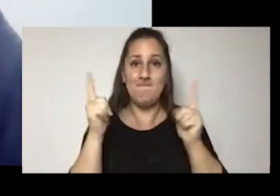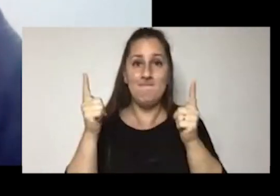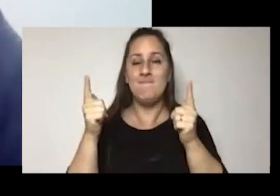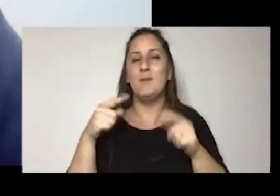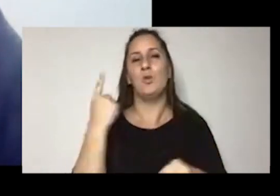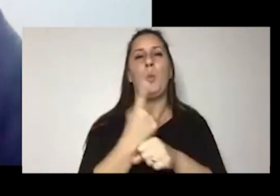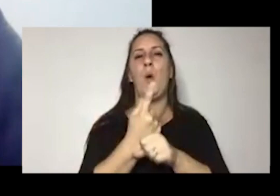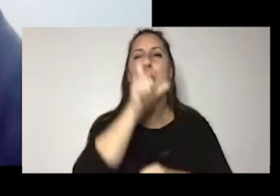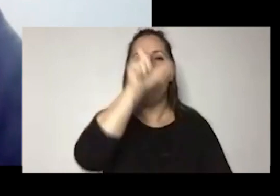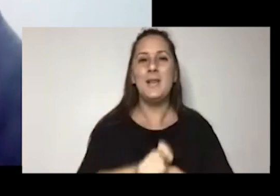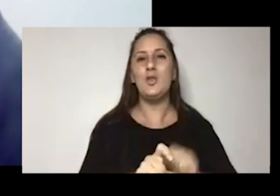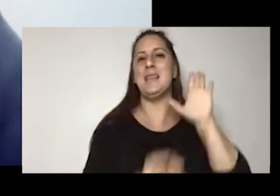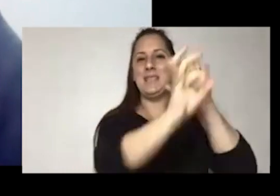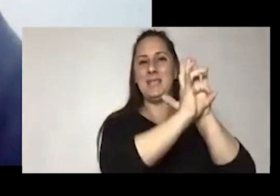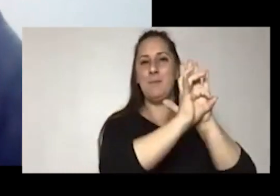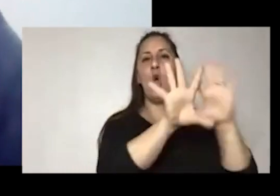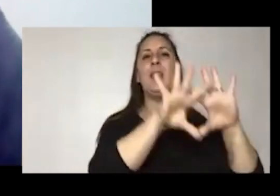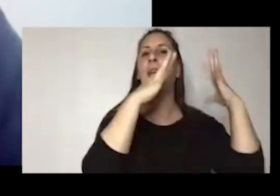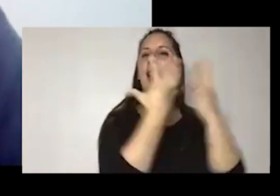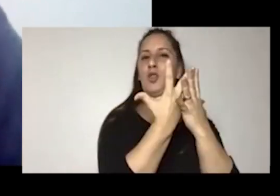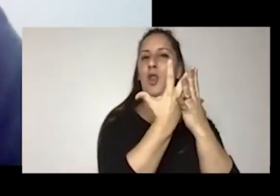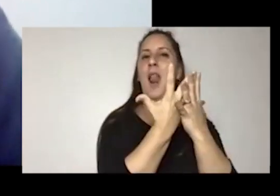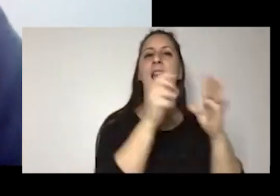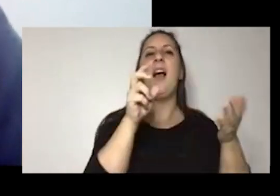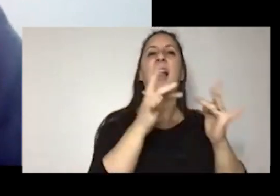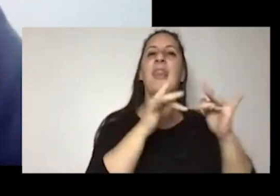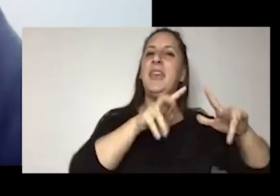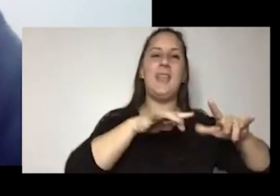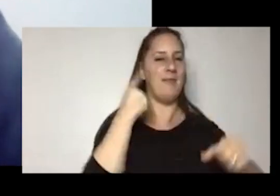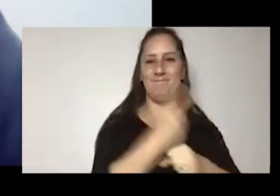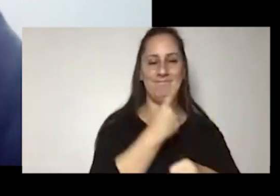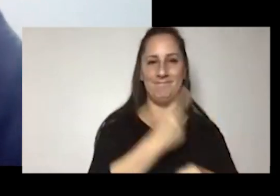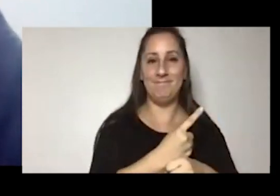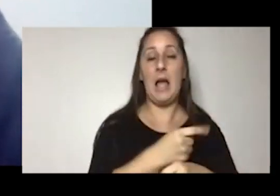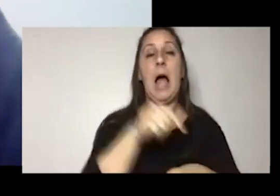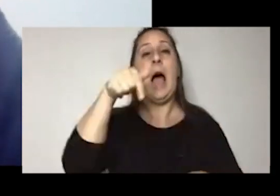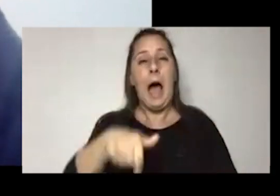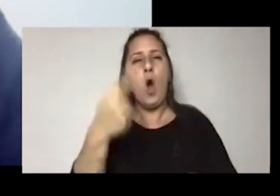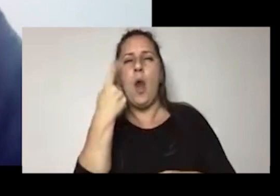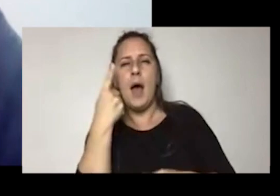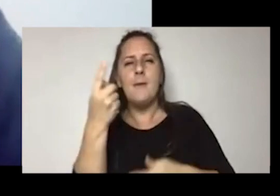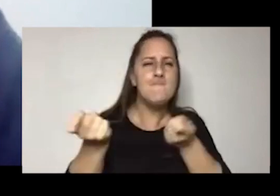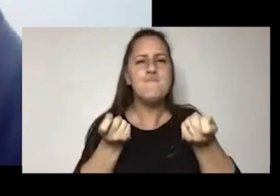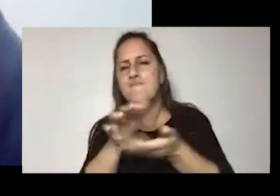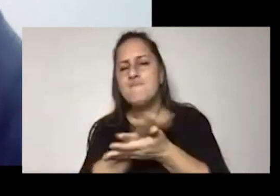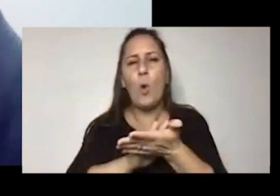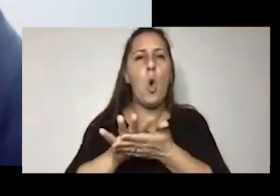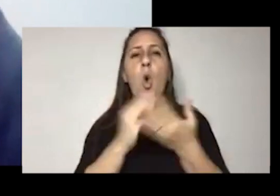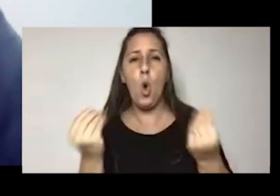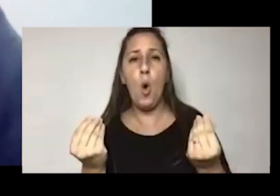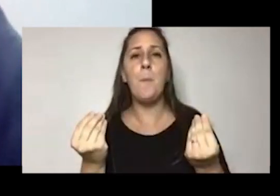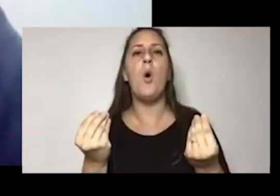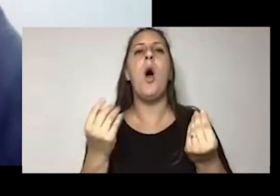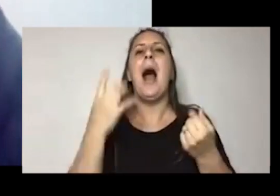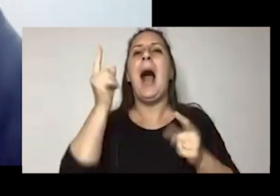su símbolo internacional de acceso digital. ¿Sí? Estamos viendo de poder ver casos en